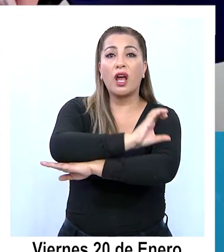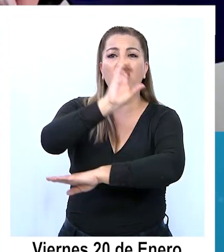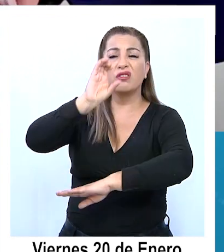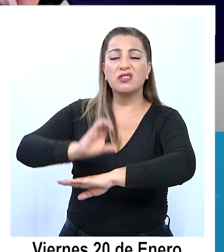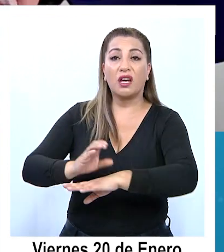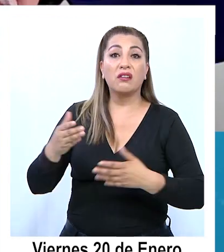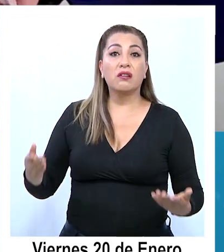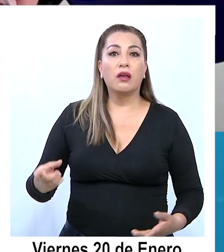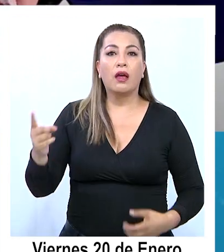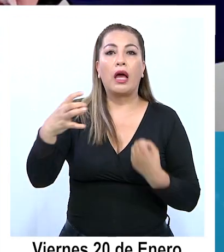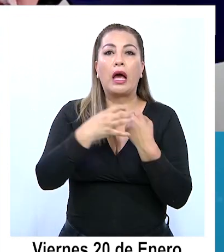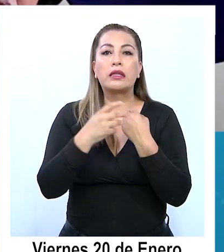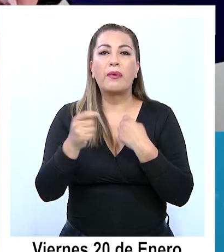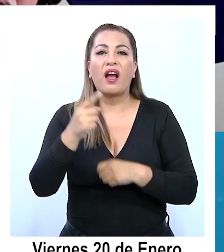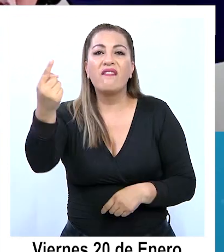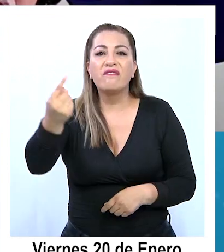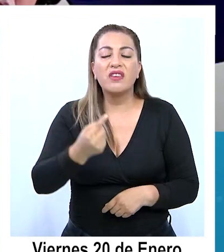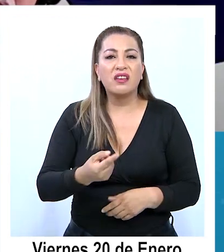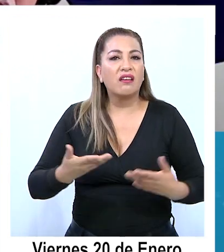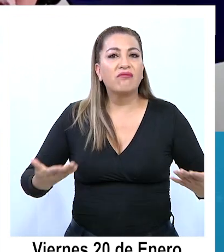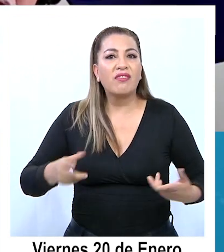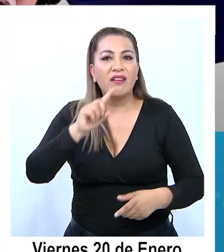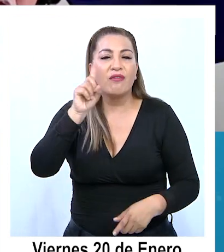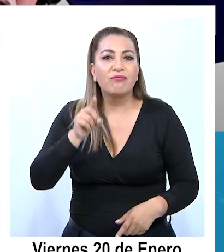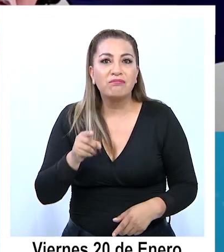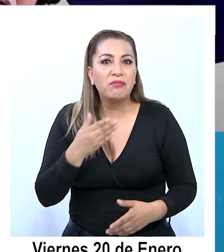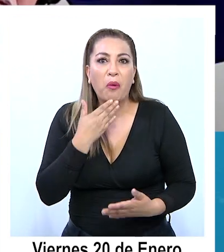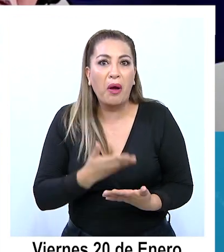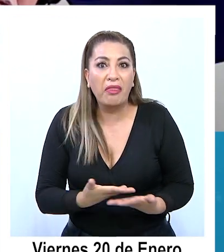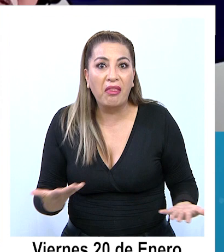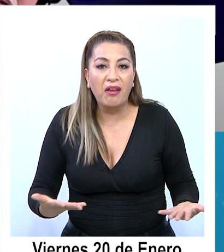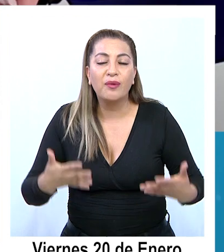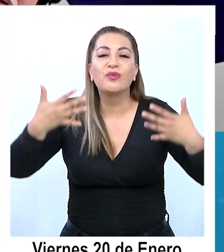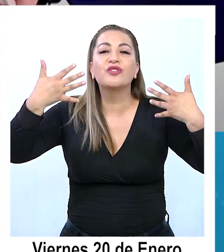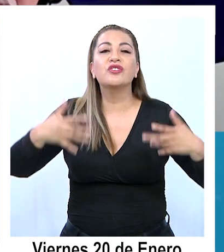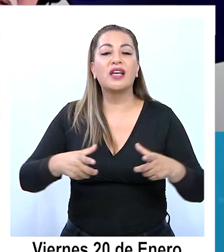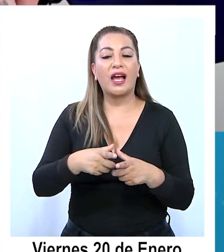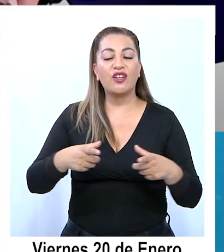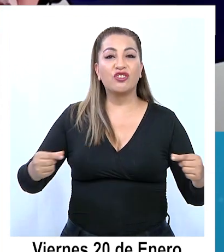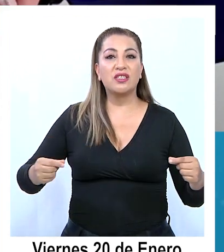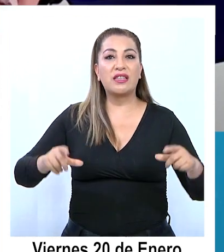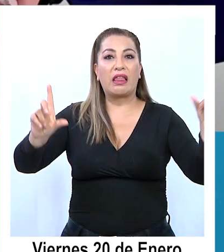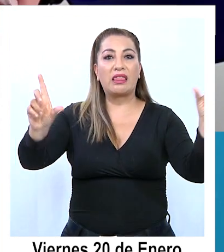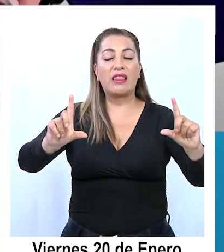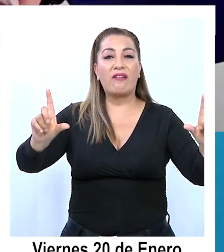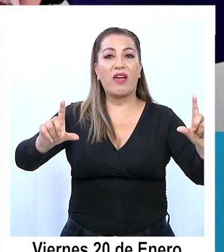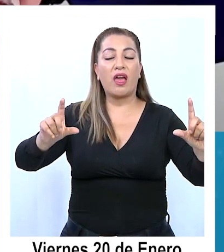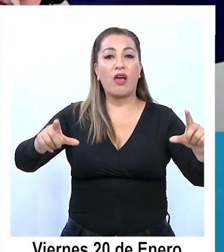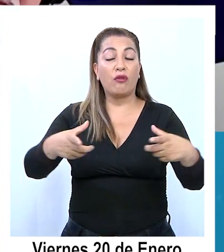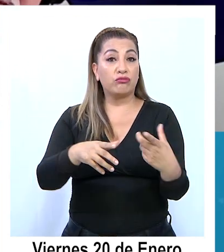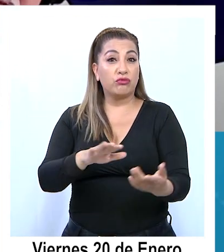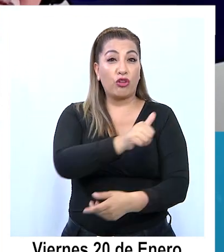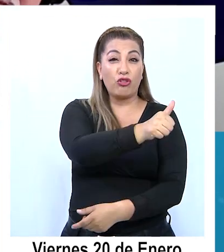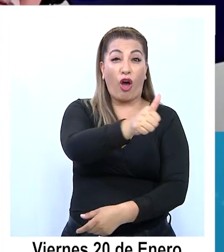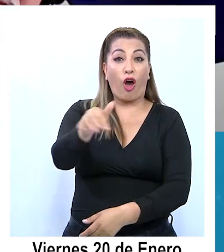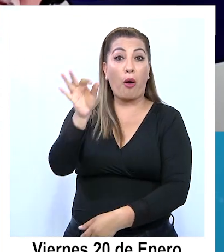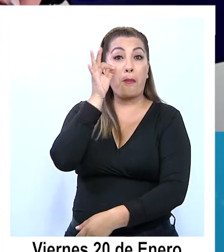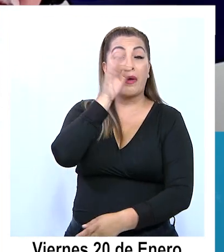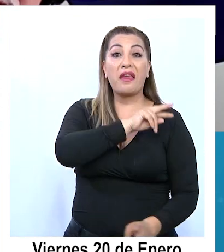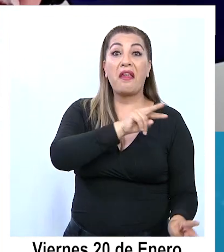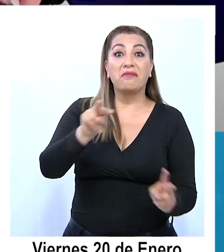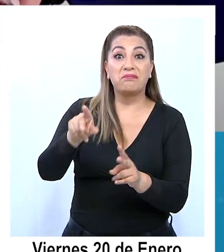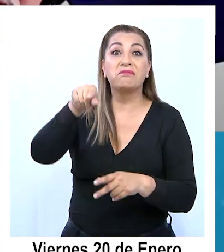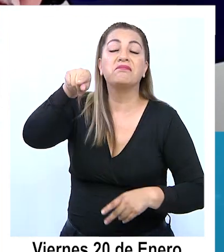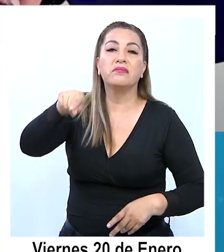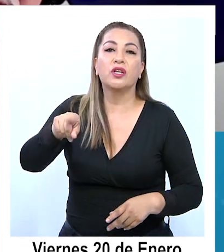llegan a nuestra región? Cuando el tema se vuelve noticia nacional. Y claro, ya ahí uno dice